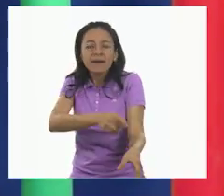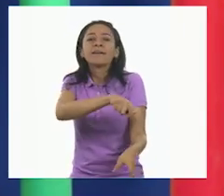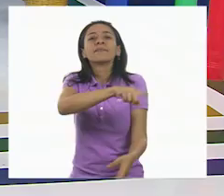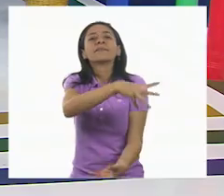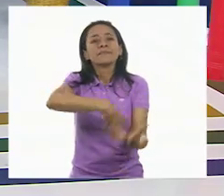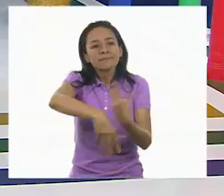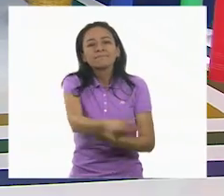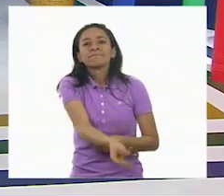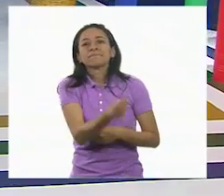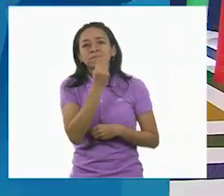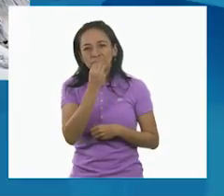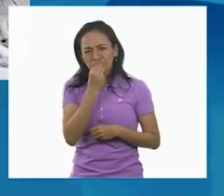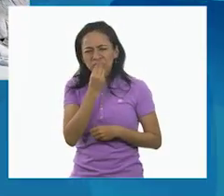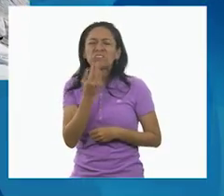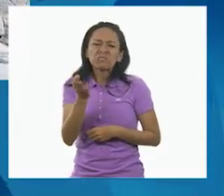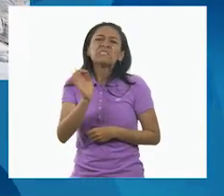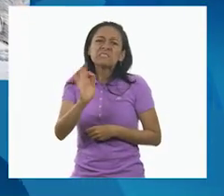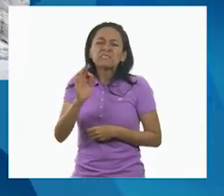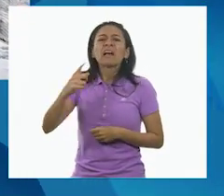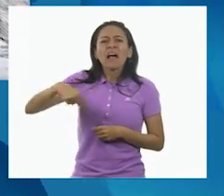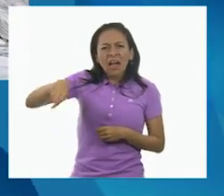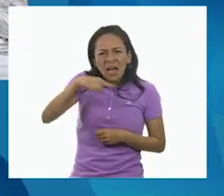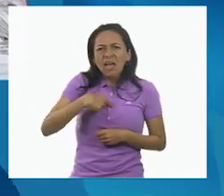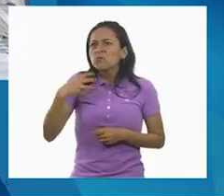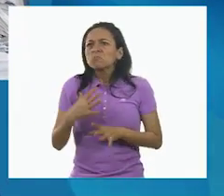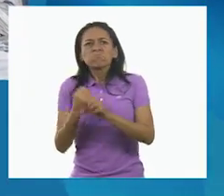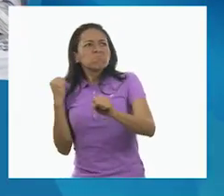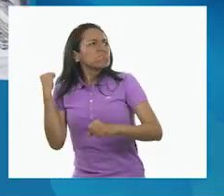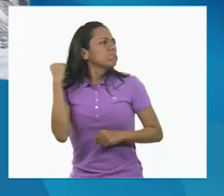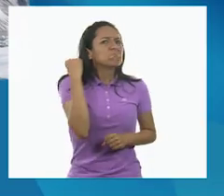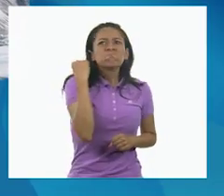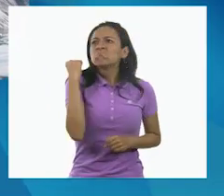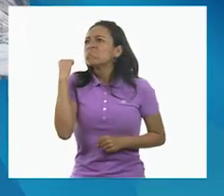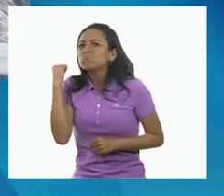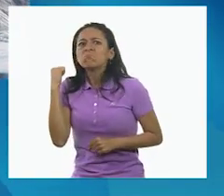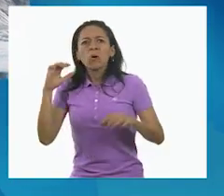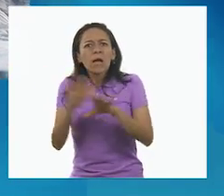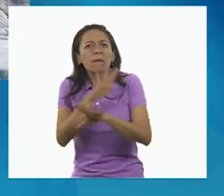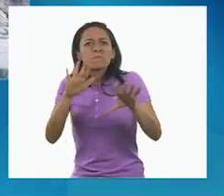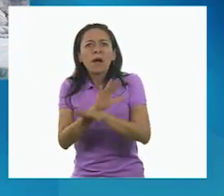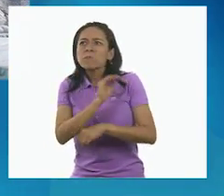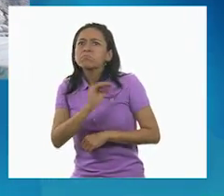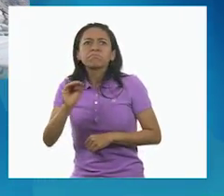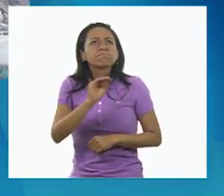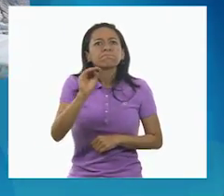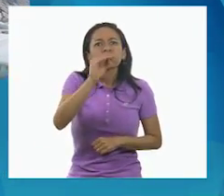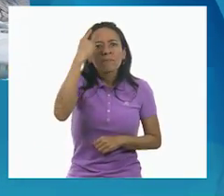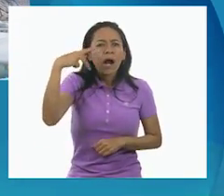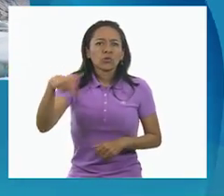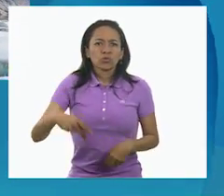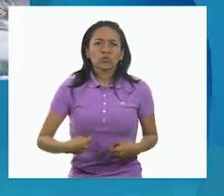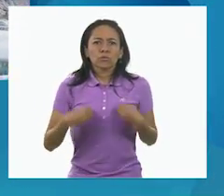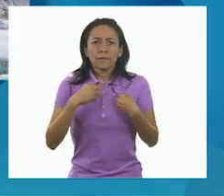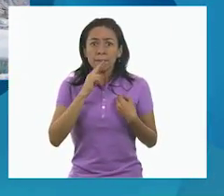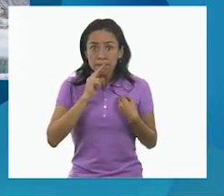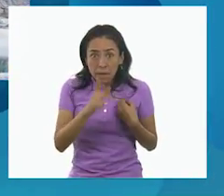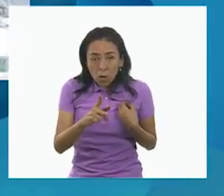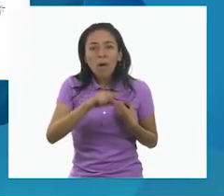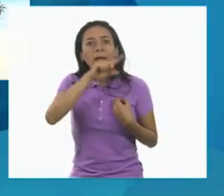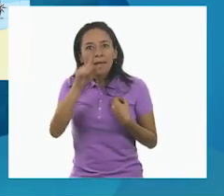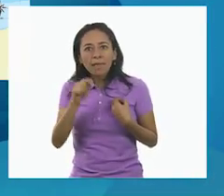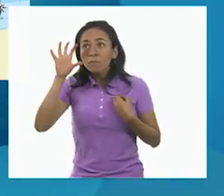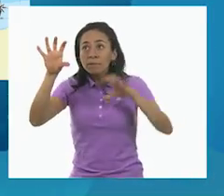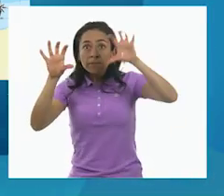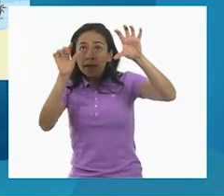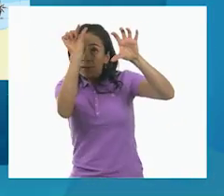algunas manadas, mejores condiciones de vida, y llegan a nuestro continente por el estrecho de Bering, que seguramente ya